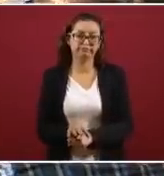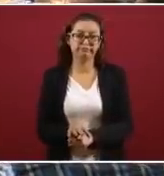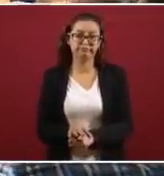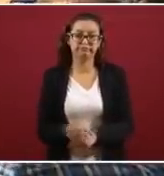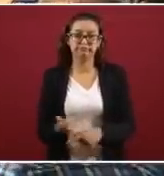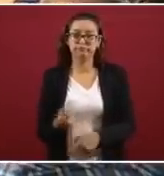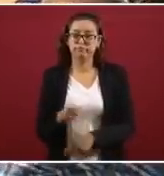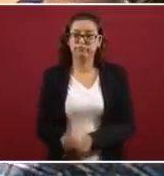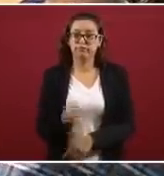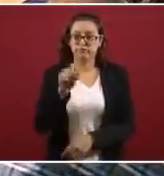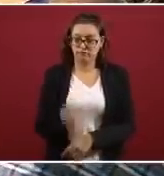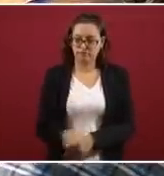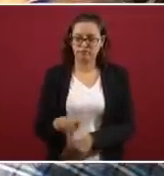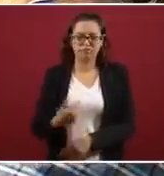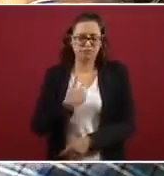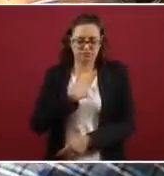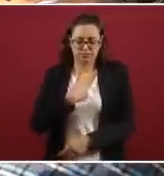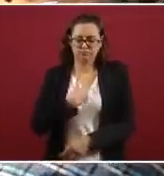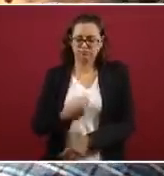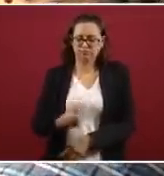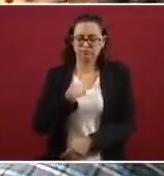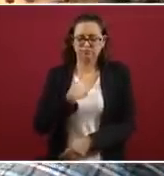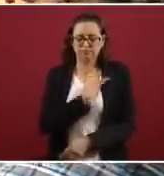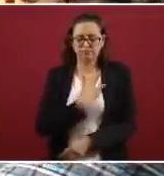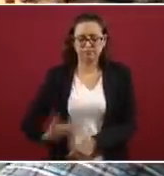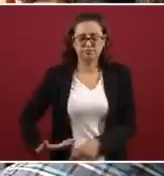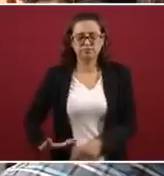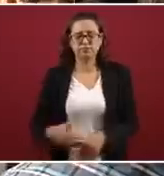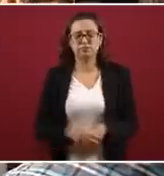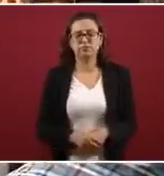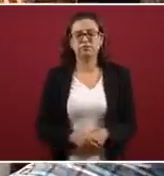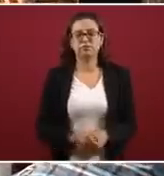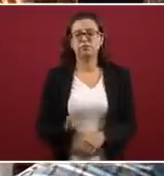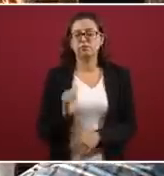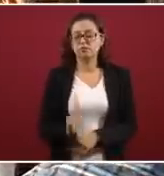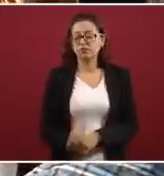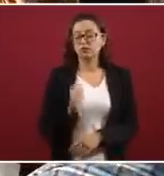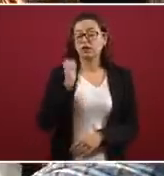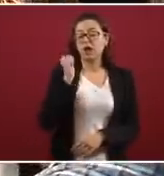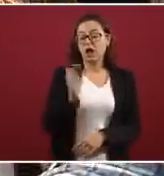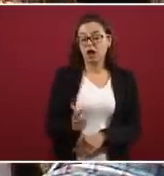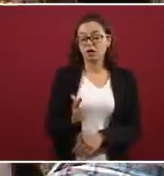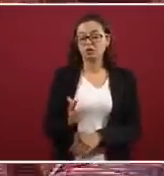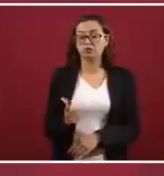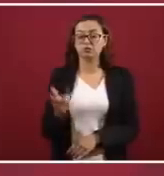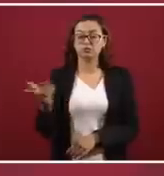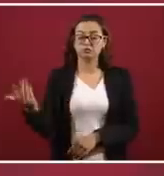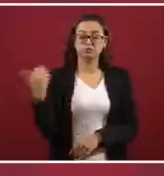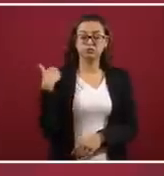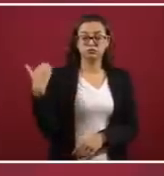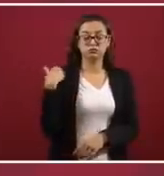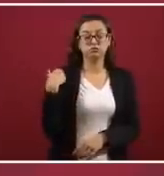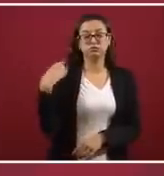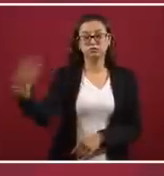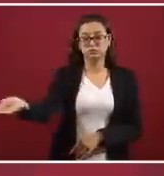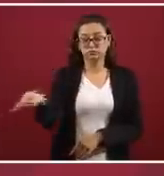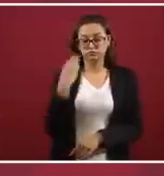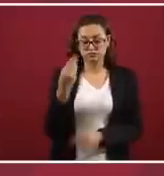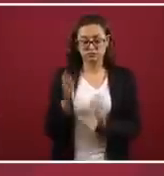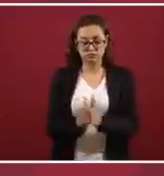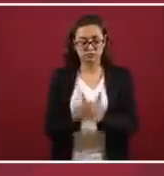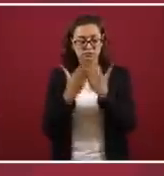El mismo presidente, cada vez que me presentan un expediente